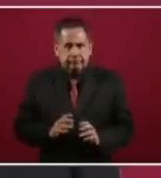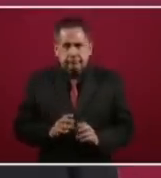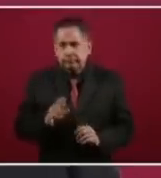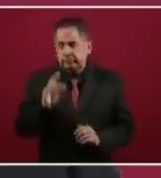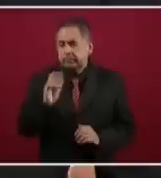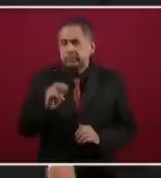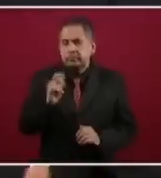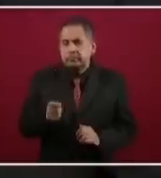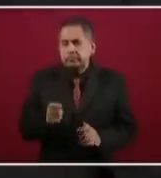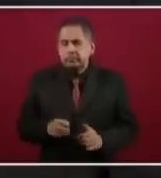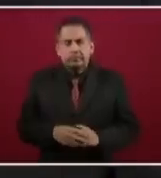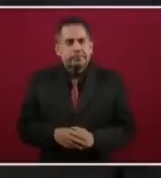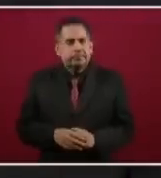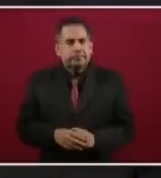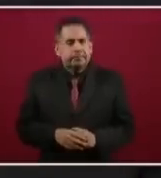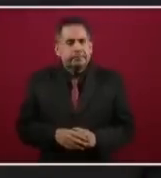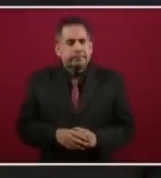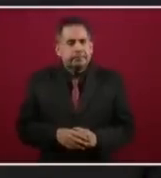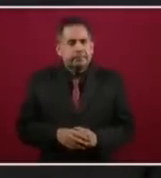no